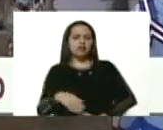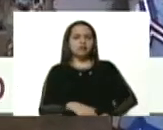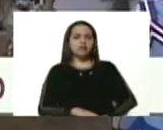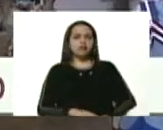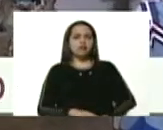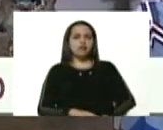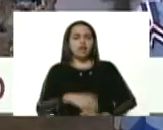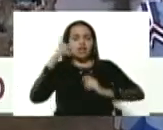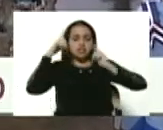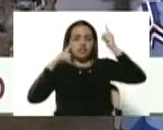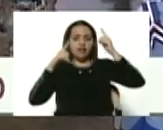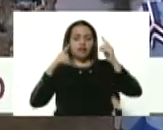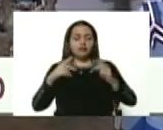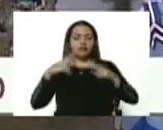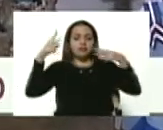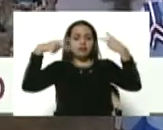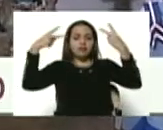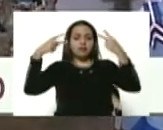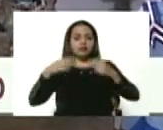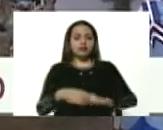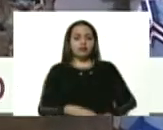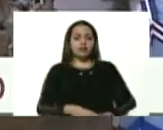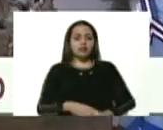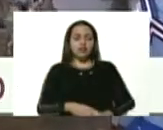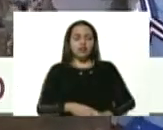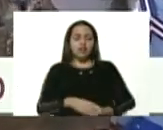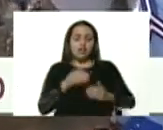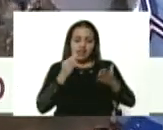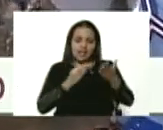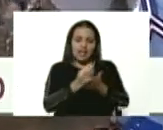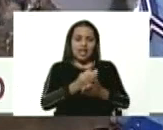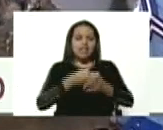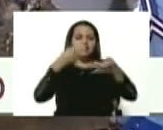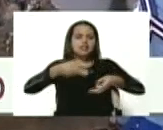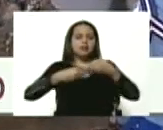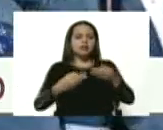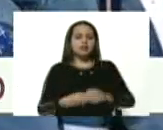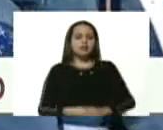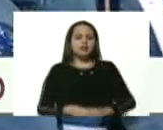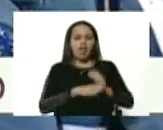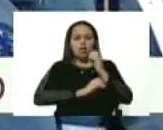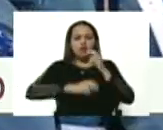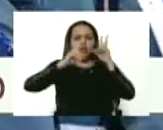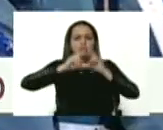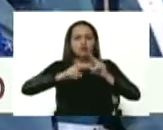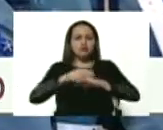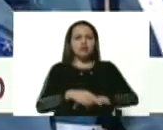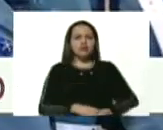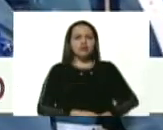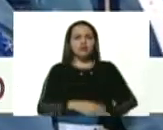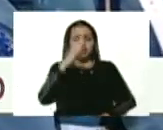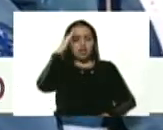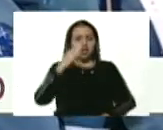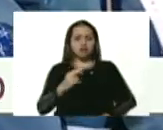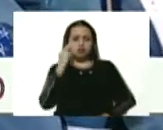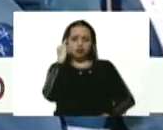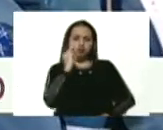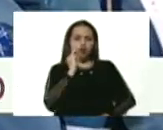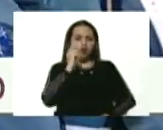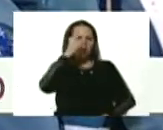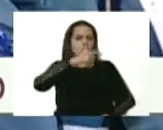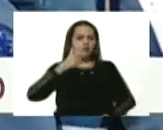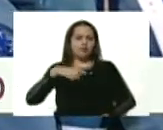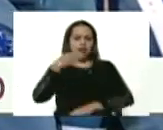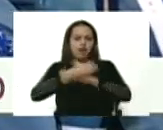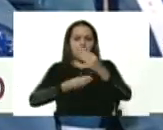Chávez vive. Leales siempre. Traidores nunca. El Ejército Bolivariano es un pueblo hecho